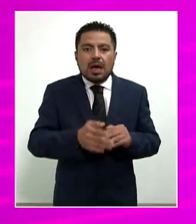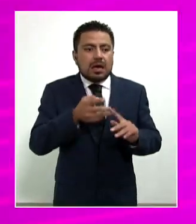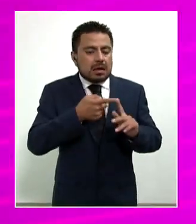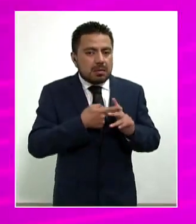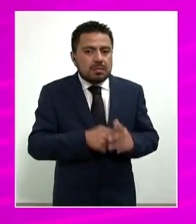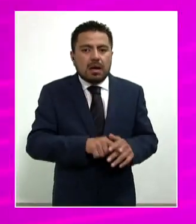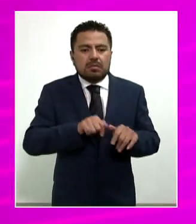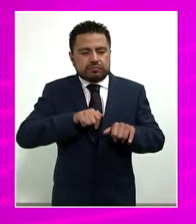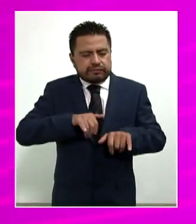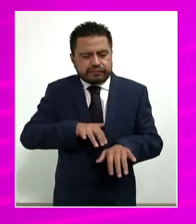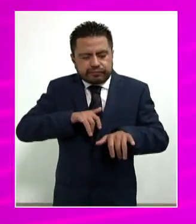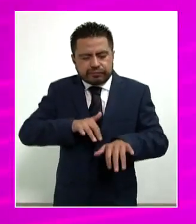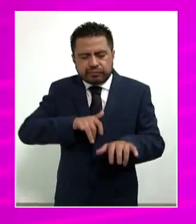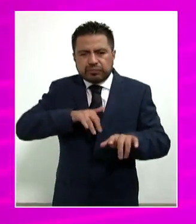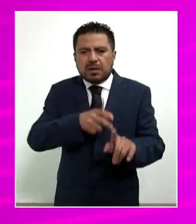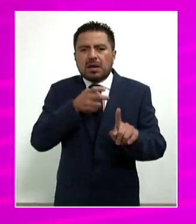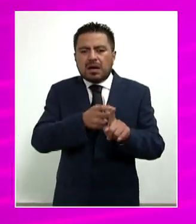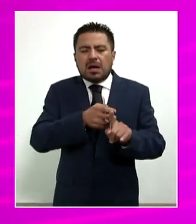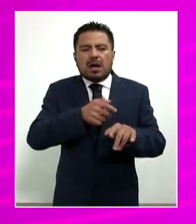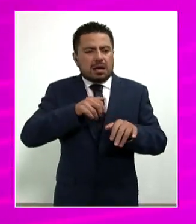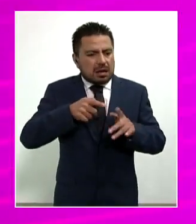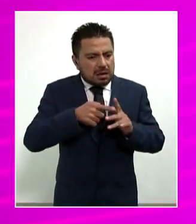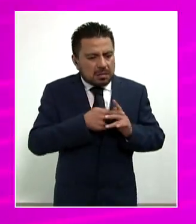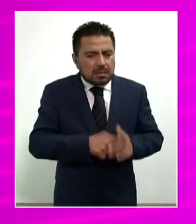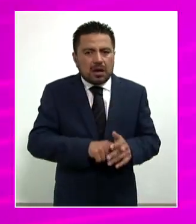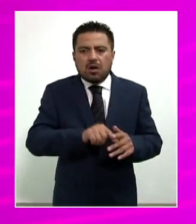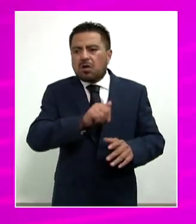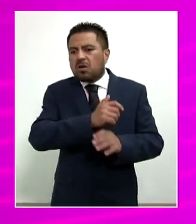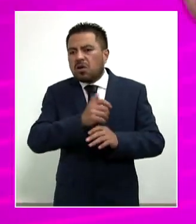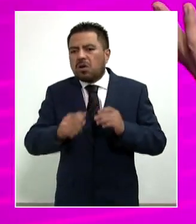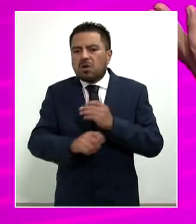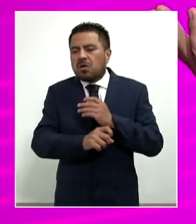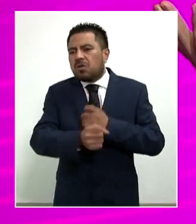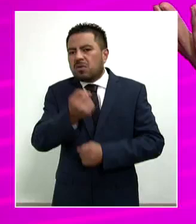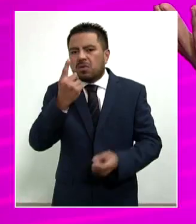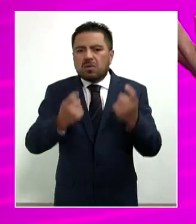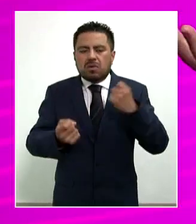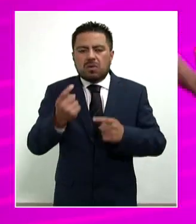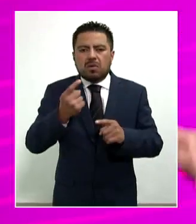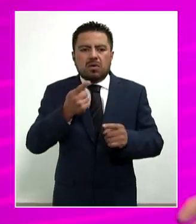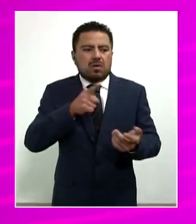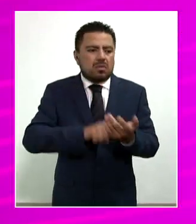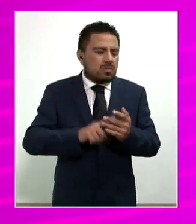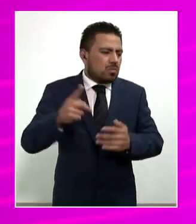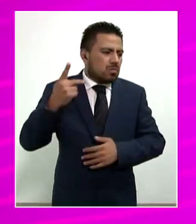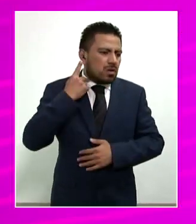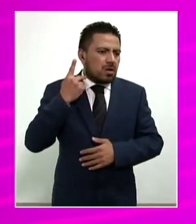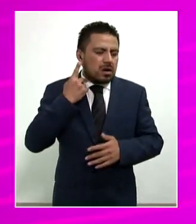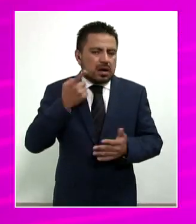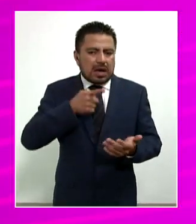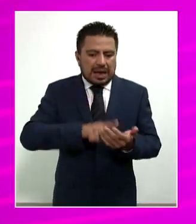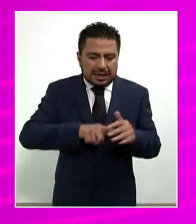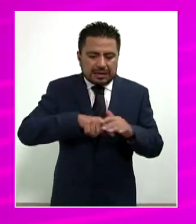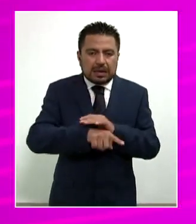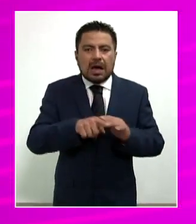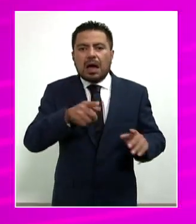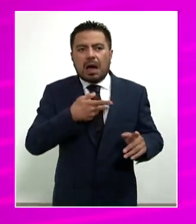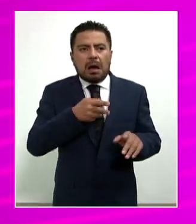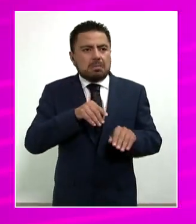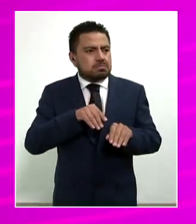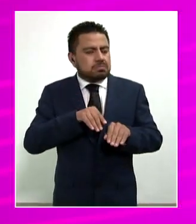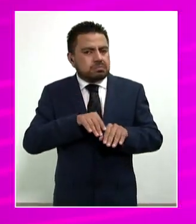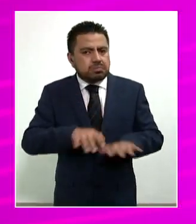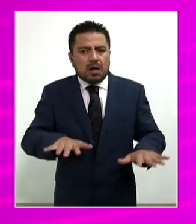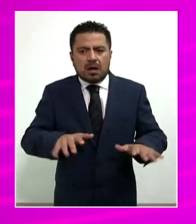las caravanas y a partir de algunas otras circunstancias de política exterior incluso, han dado pie